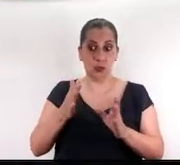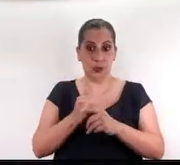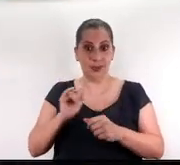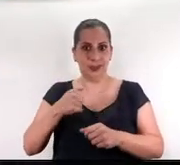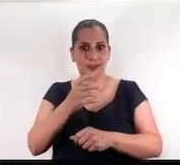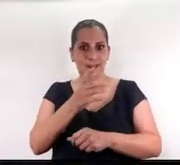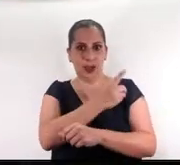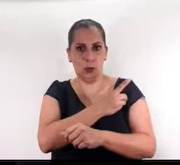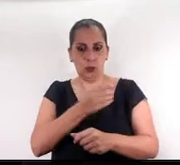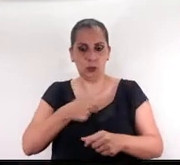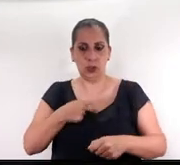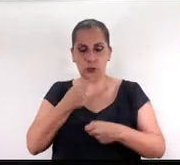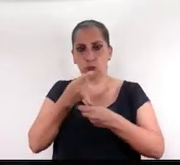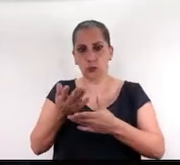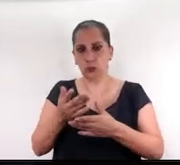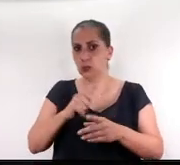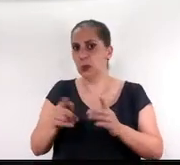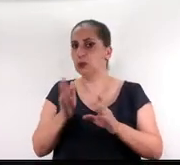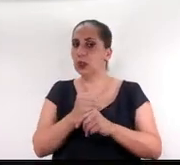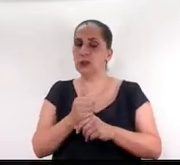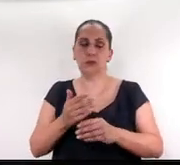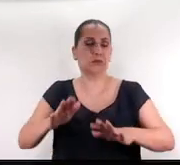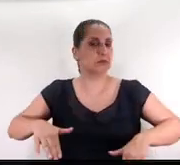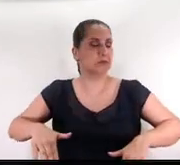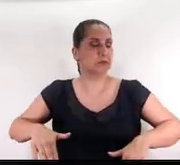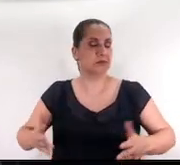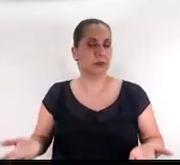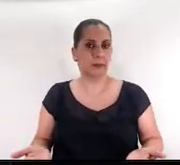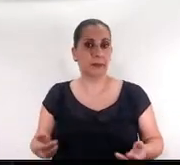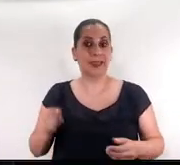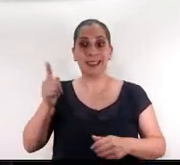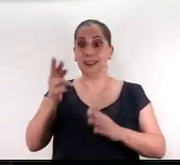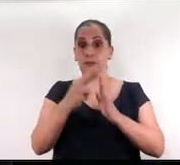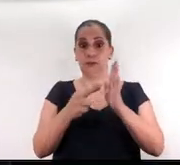Notables, con esa regla fiscal, primero,